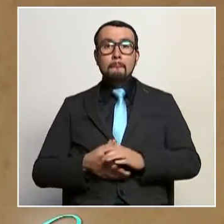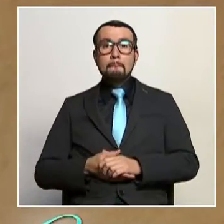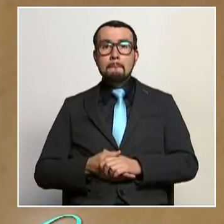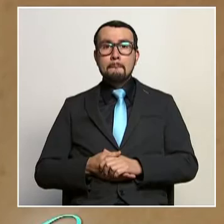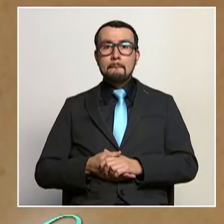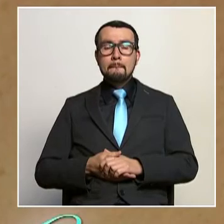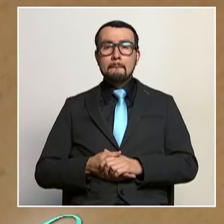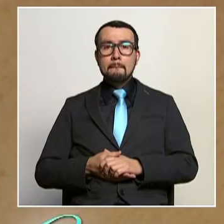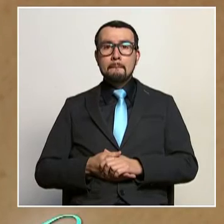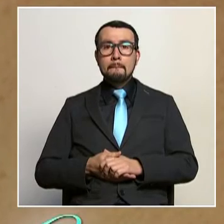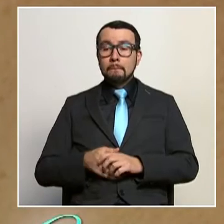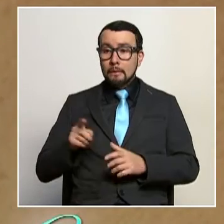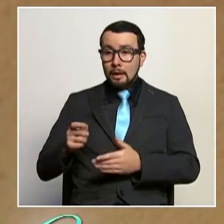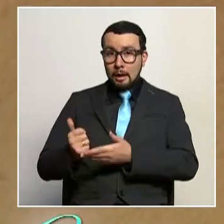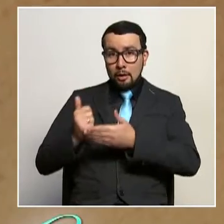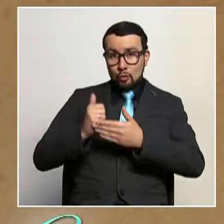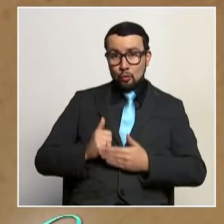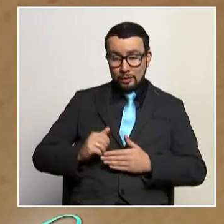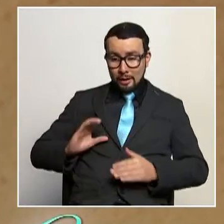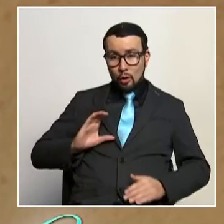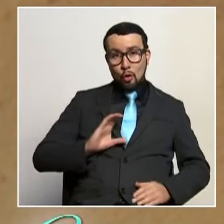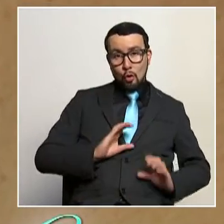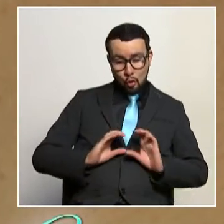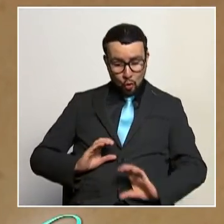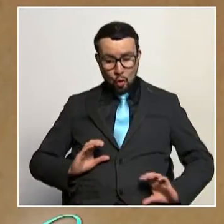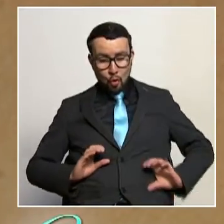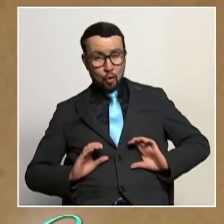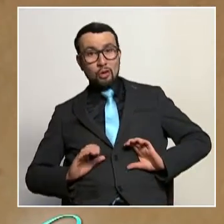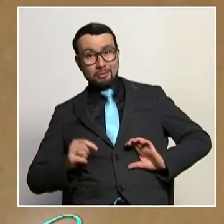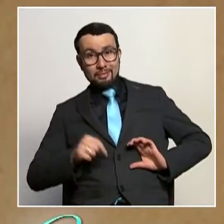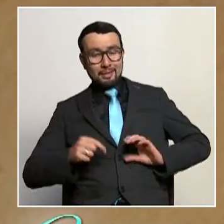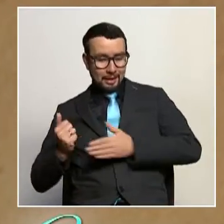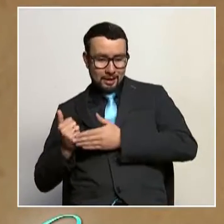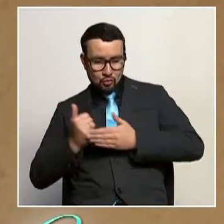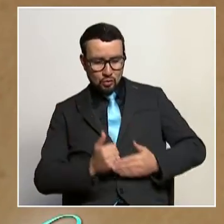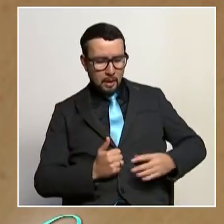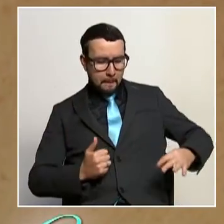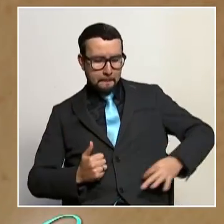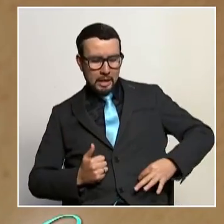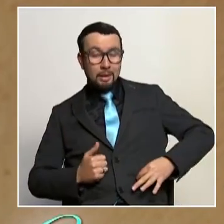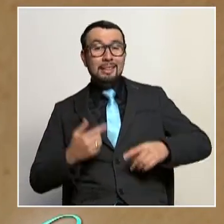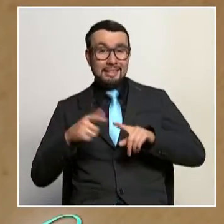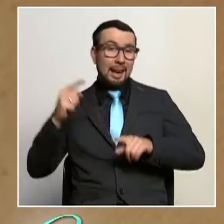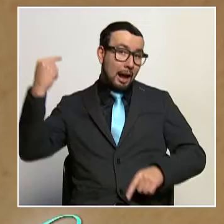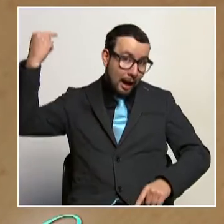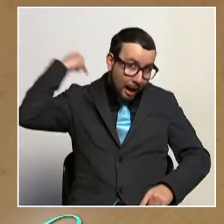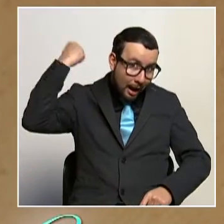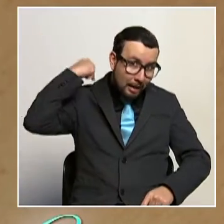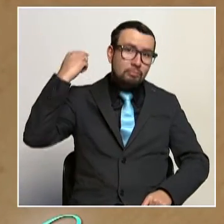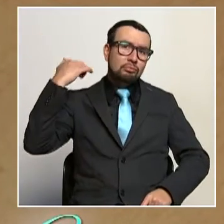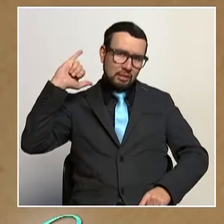que estimule su colon, ¿sí? Ya lo hicimos en la espalda, ahora se hace en esta región.